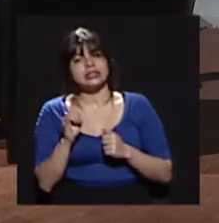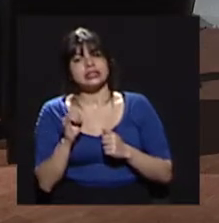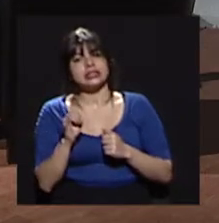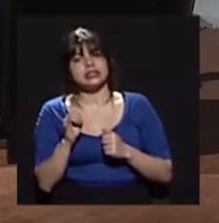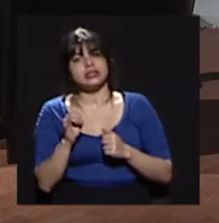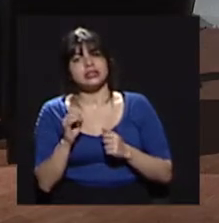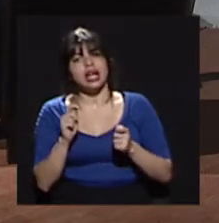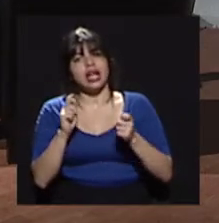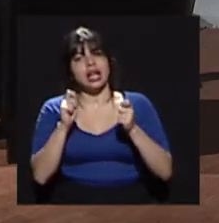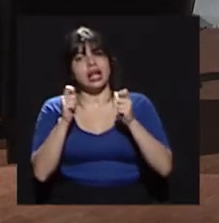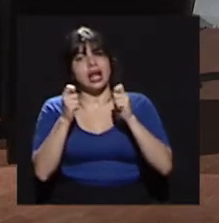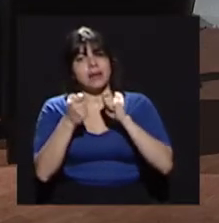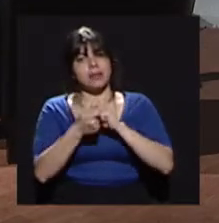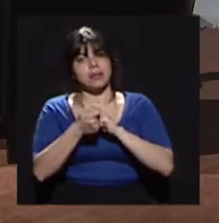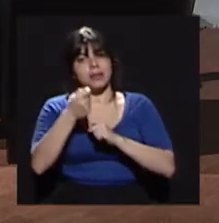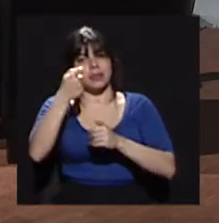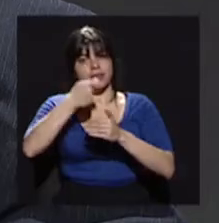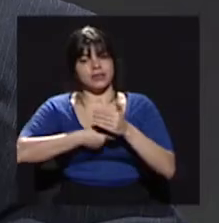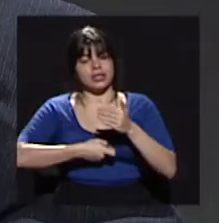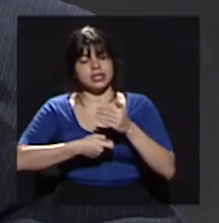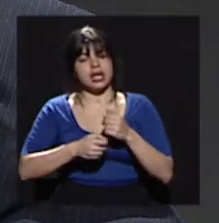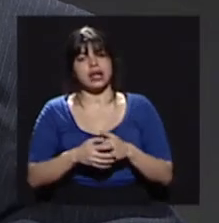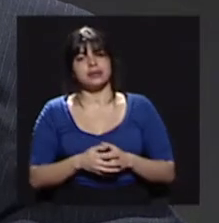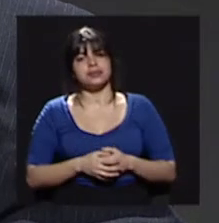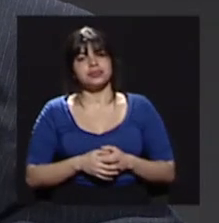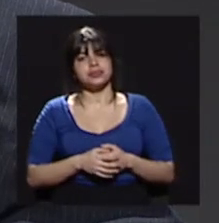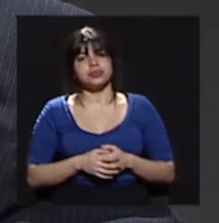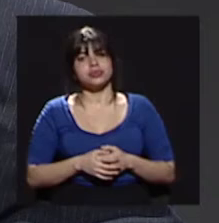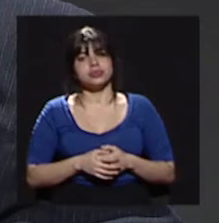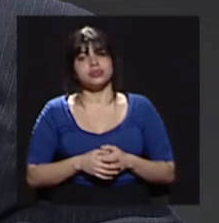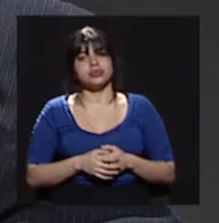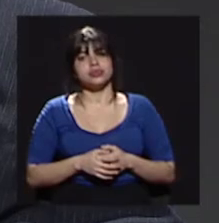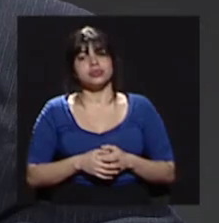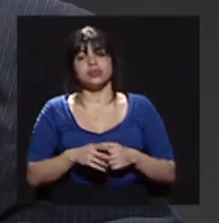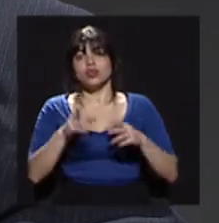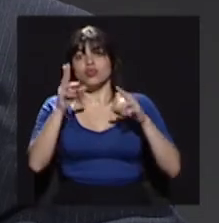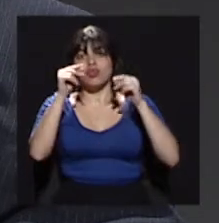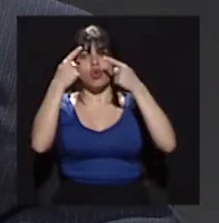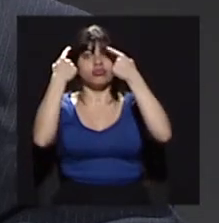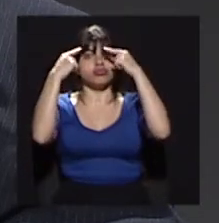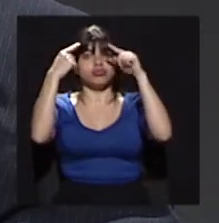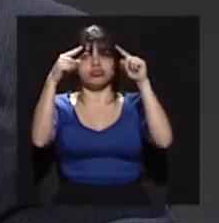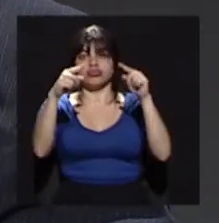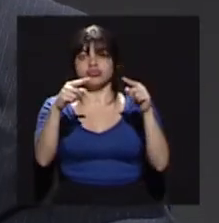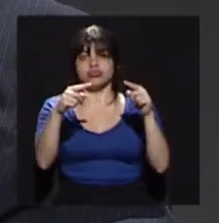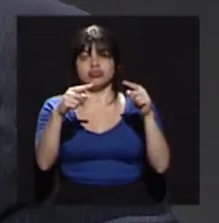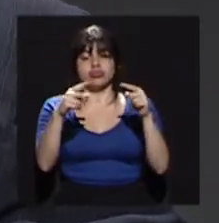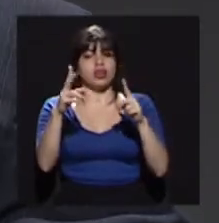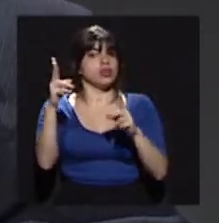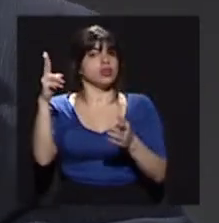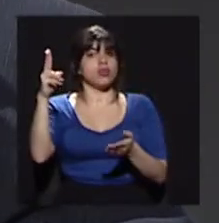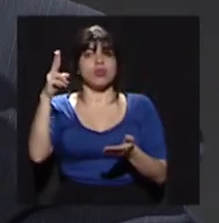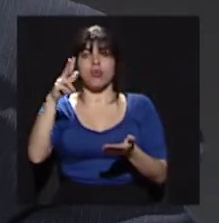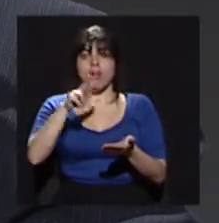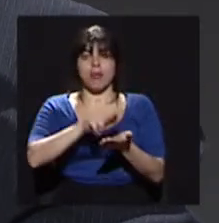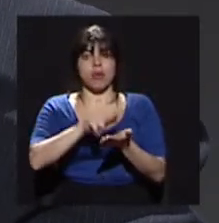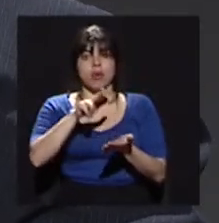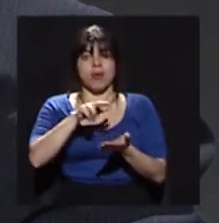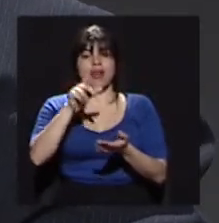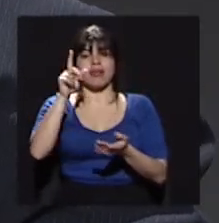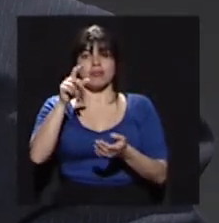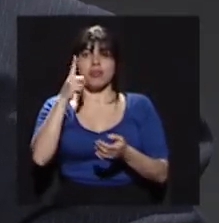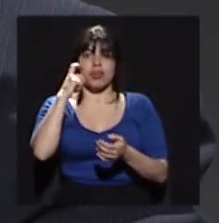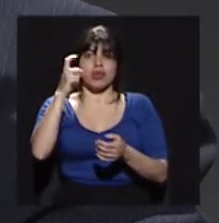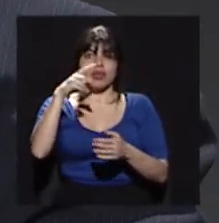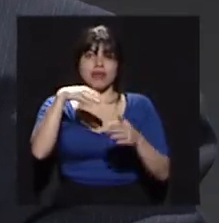la reforma fiscal no llegara a buen puerto y no se le aprobara que tiene que pasar por la sombra